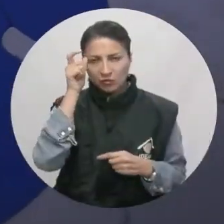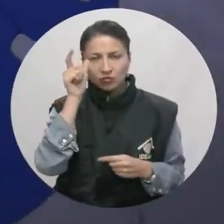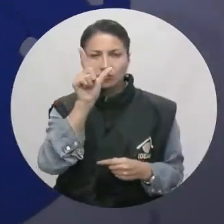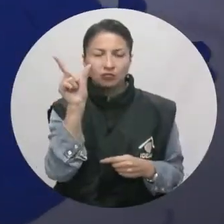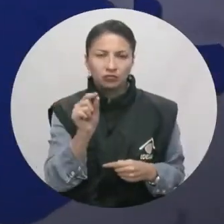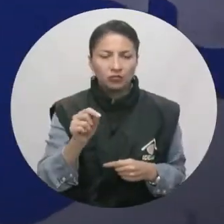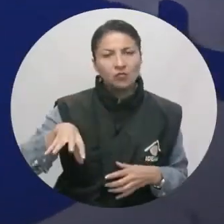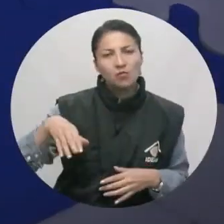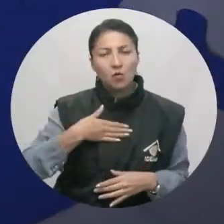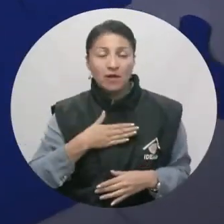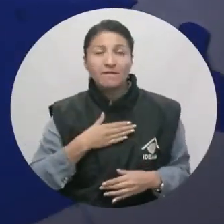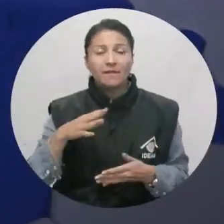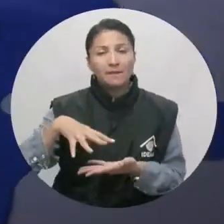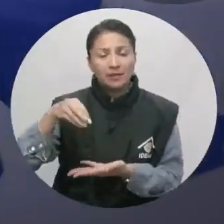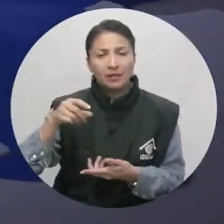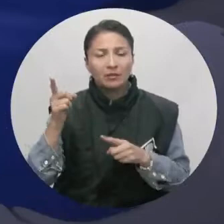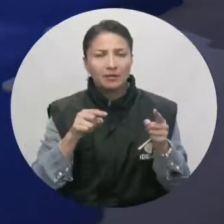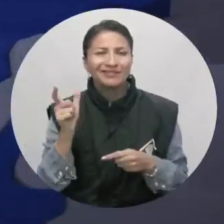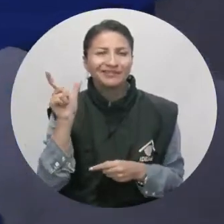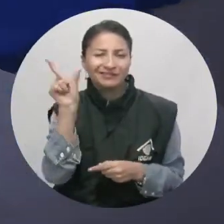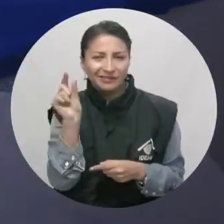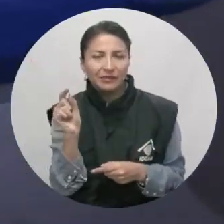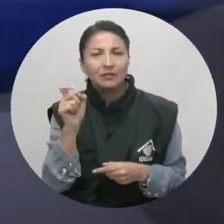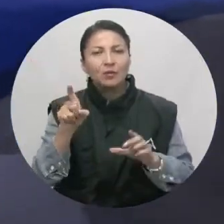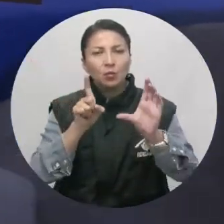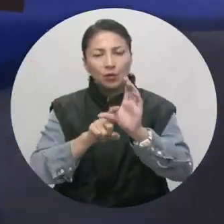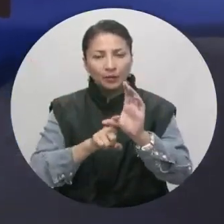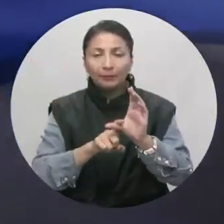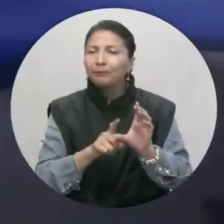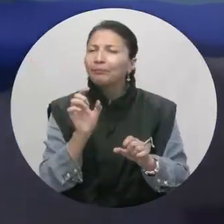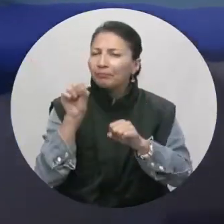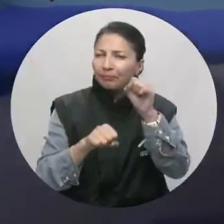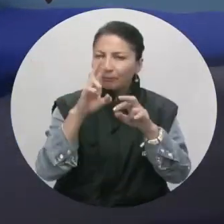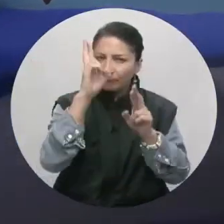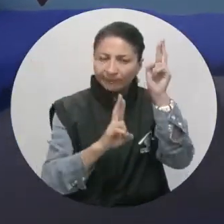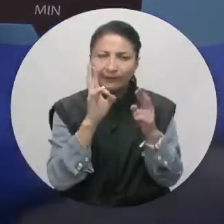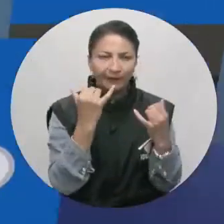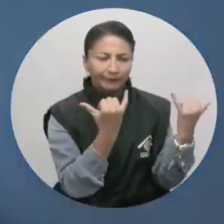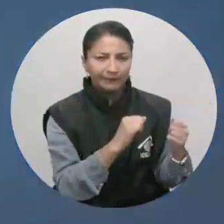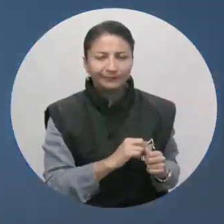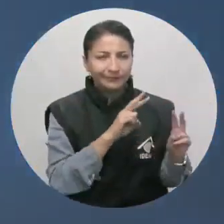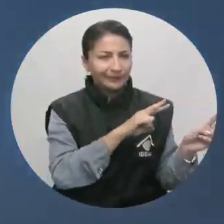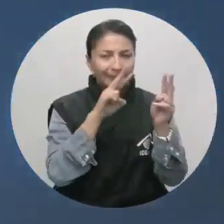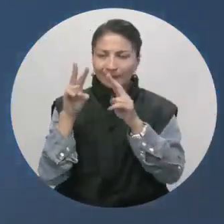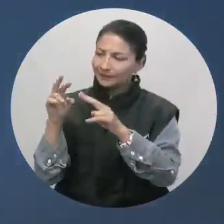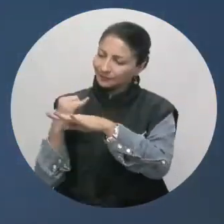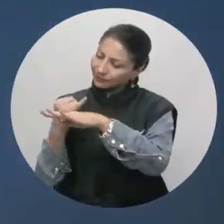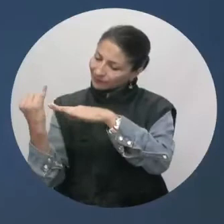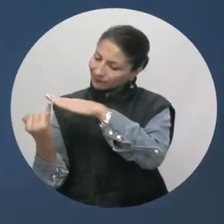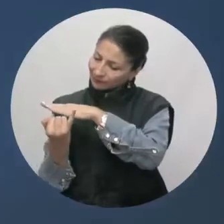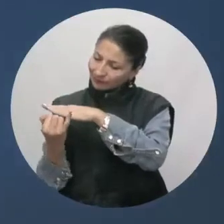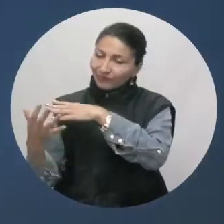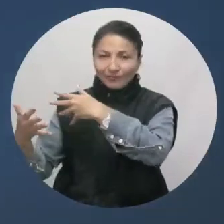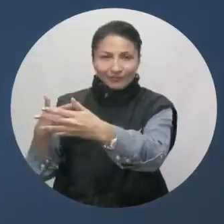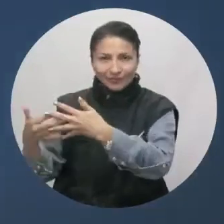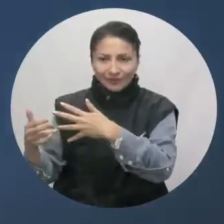y en el sur de los departamentos de Sucre, Bolívar y en la Sierra Nevada de Santa Marta principalmente. Para San Andrés